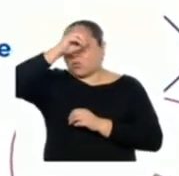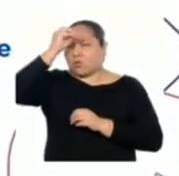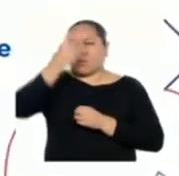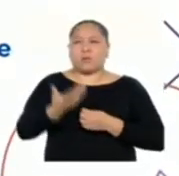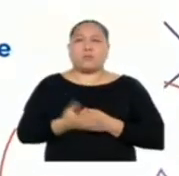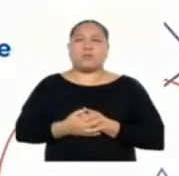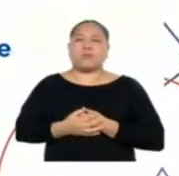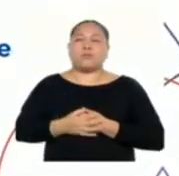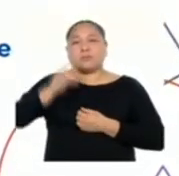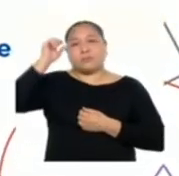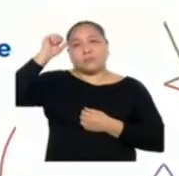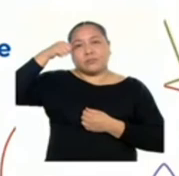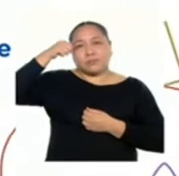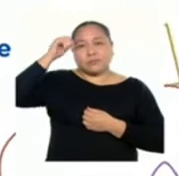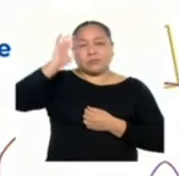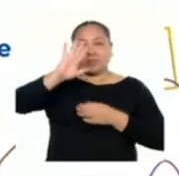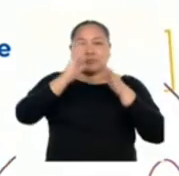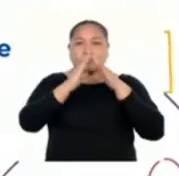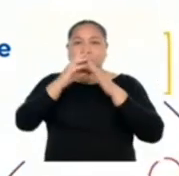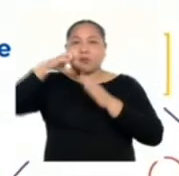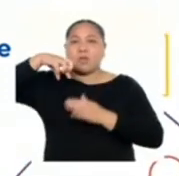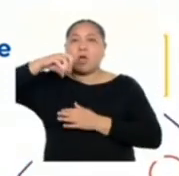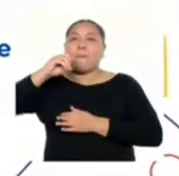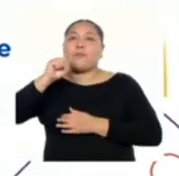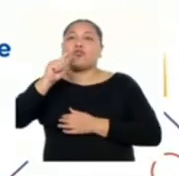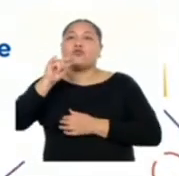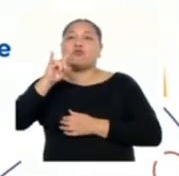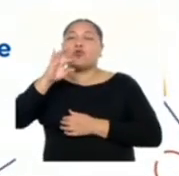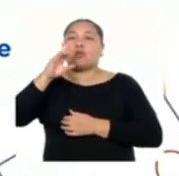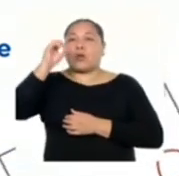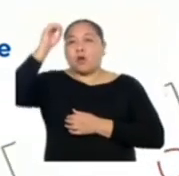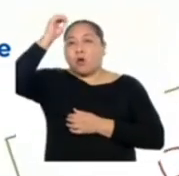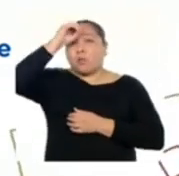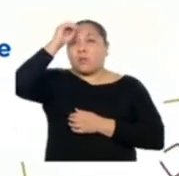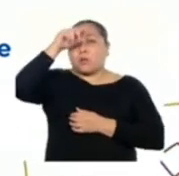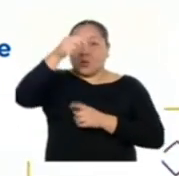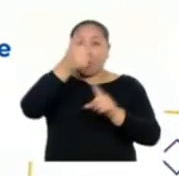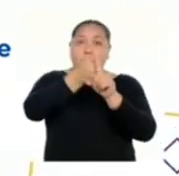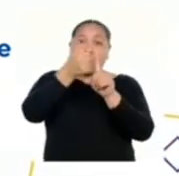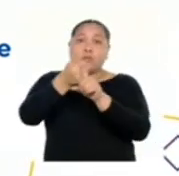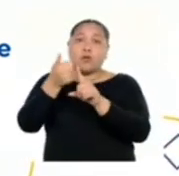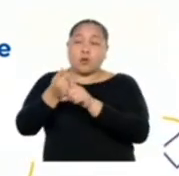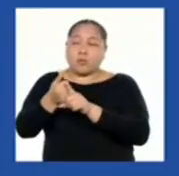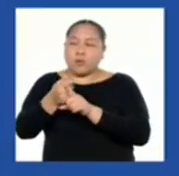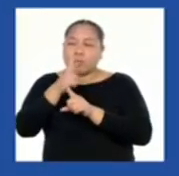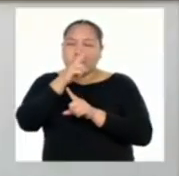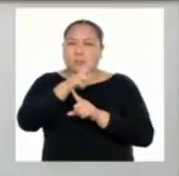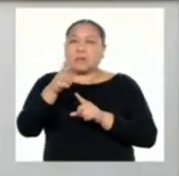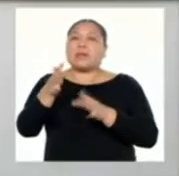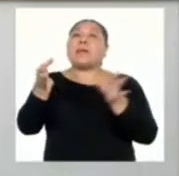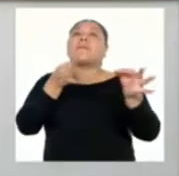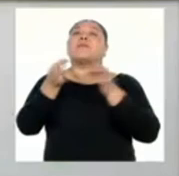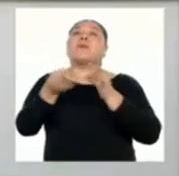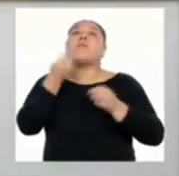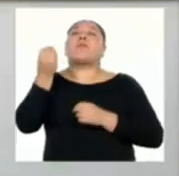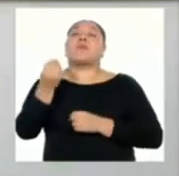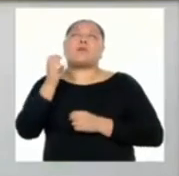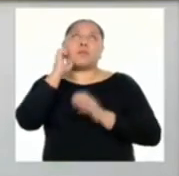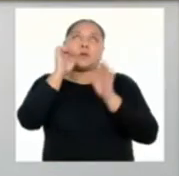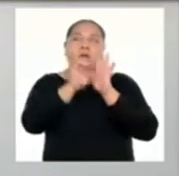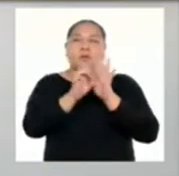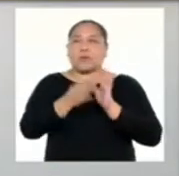Recuerden en casa que la postura es la posición que asume cada quien que la argumentará. Por